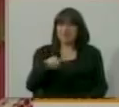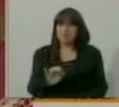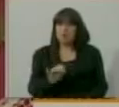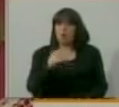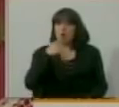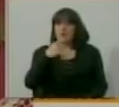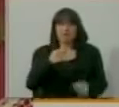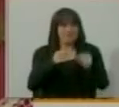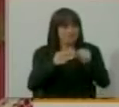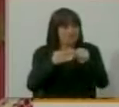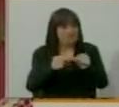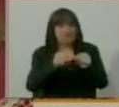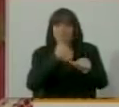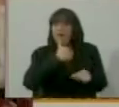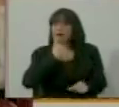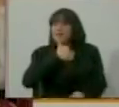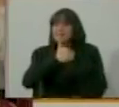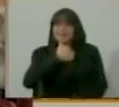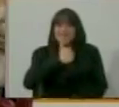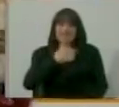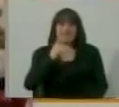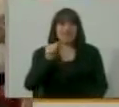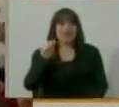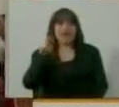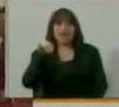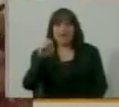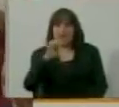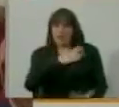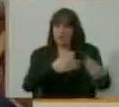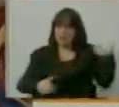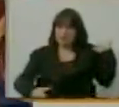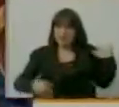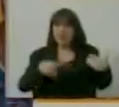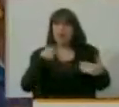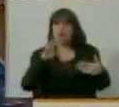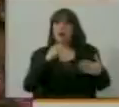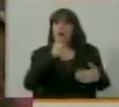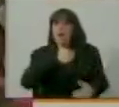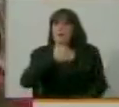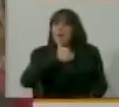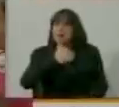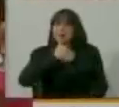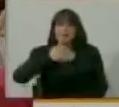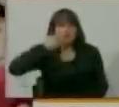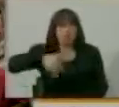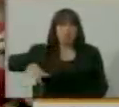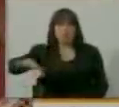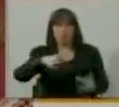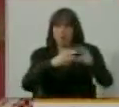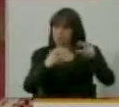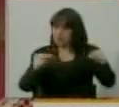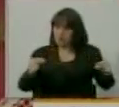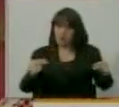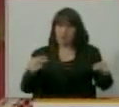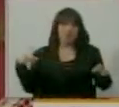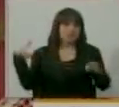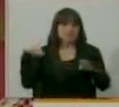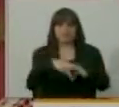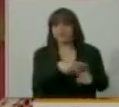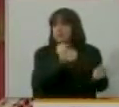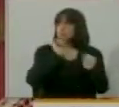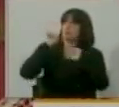Daniel, resiste, pueblo de Nicaragua, resistan los sandinistas, que no puedan con ustedes. Que no puedan con ustedes.